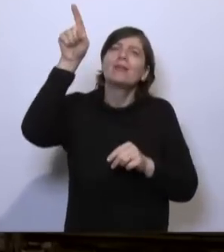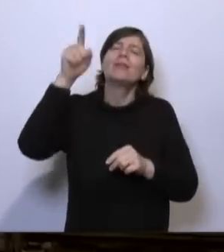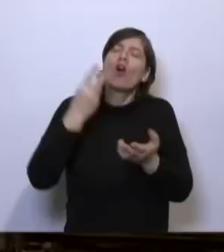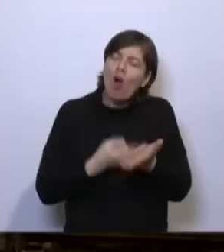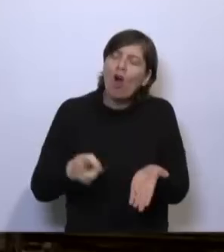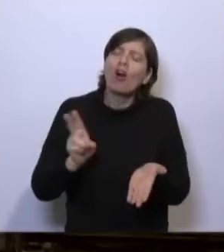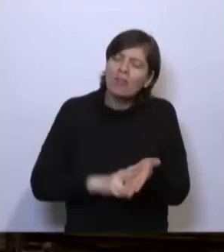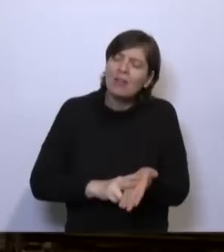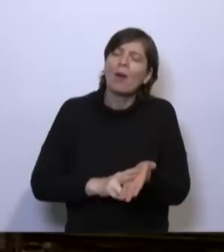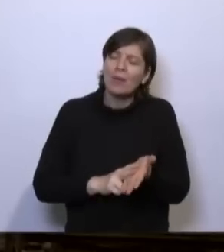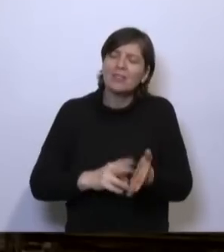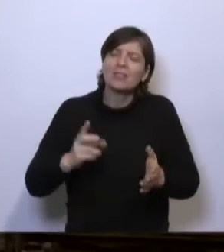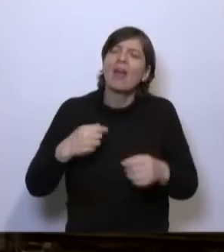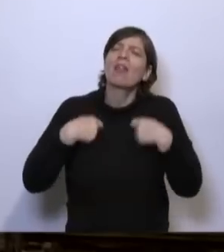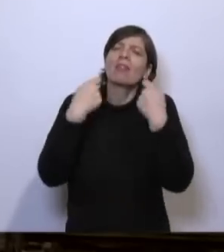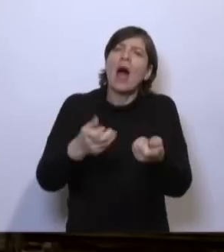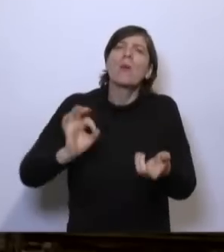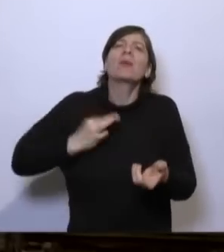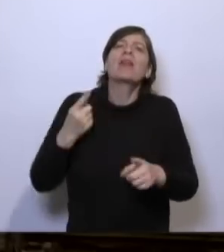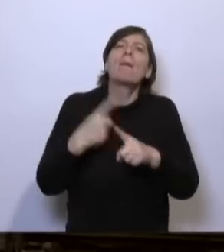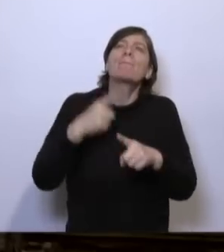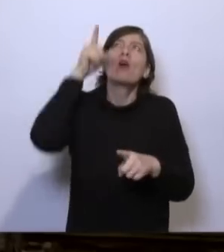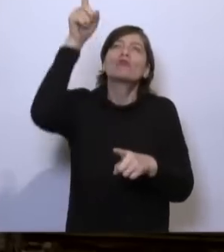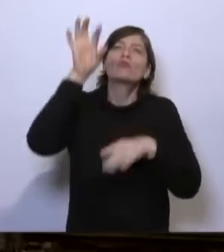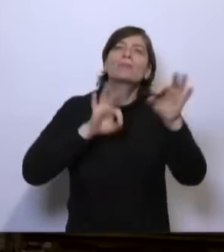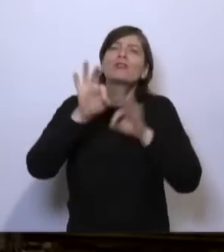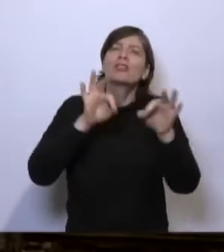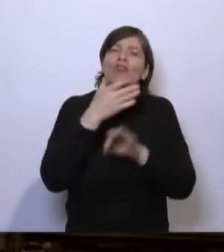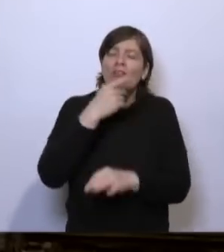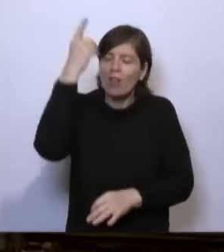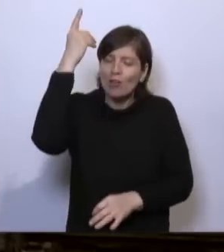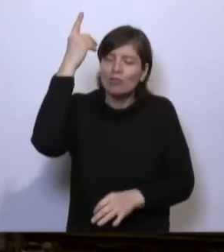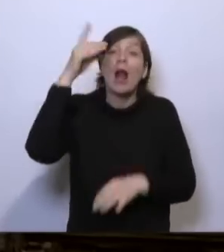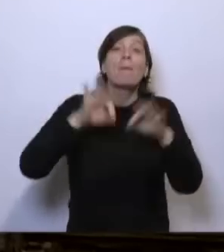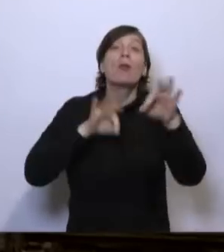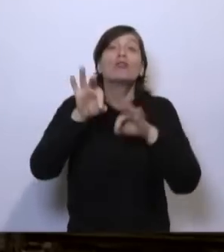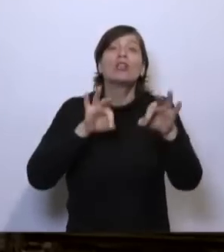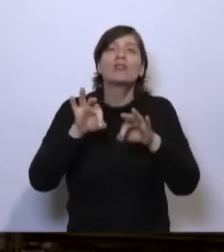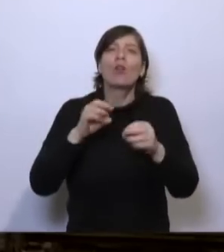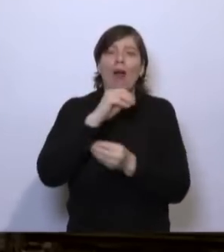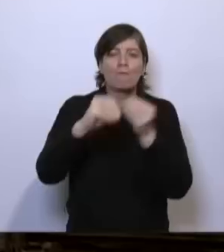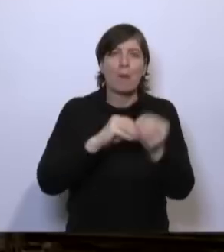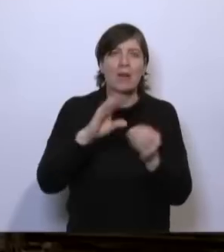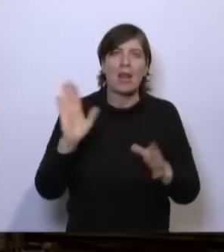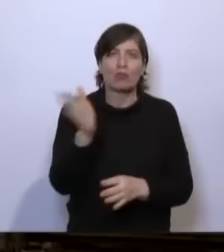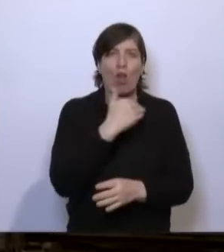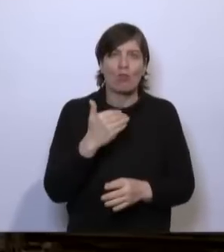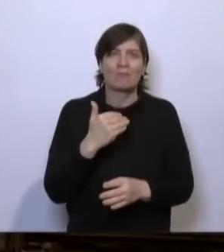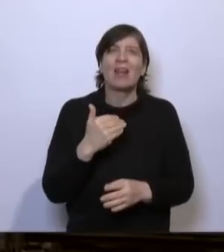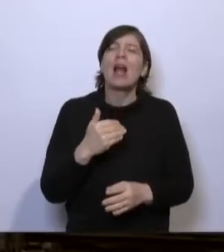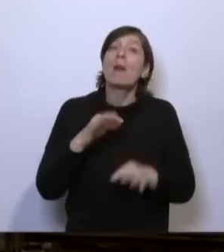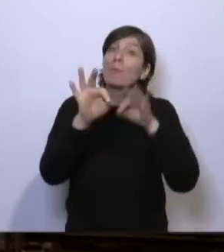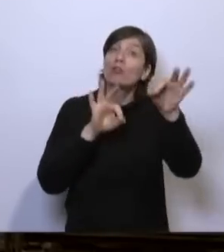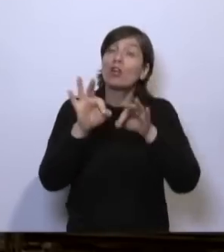volver a jugarnos la vida por su proyecto. Proyecto de Dios es el proyecto de la fraternidad. El proyecto de